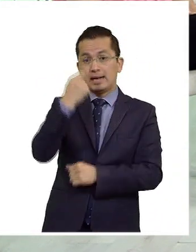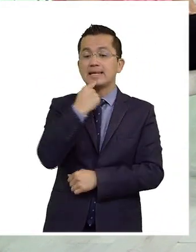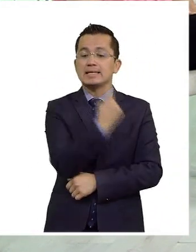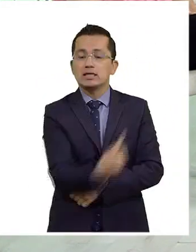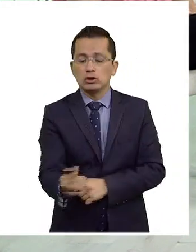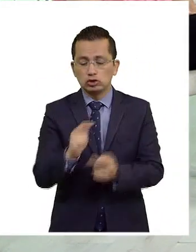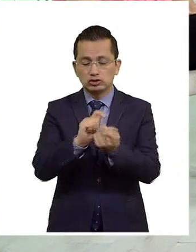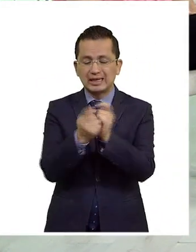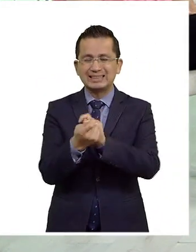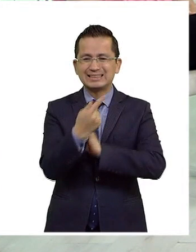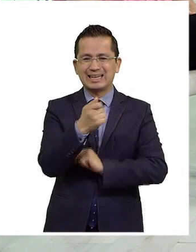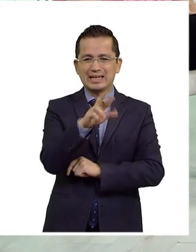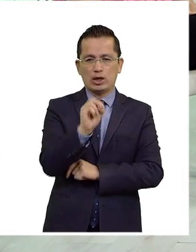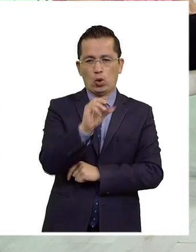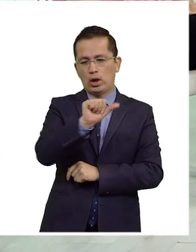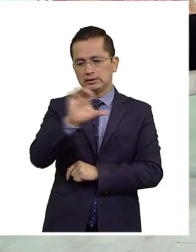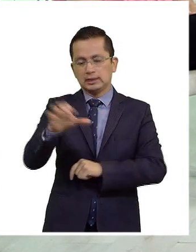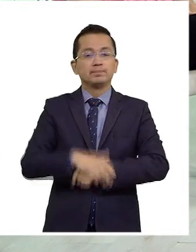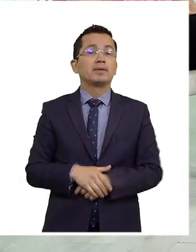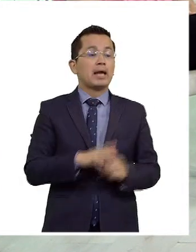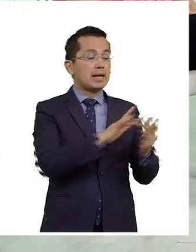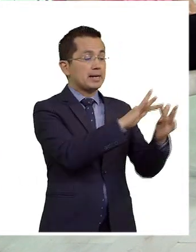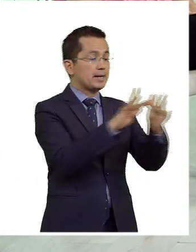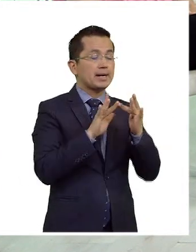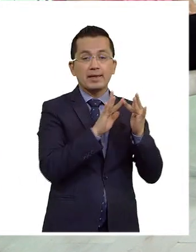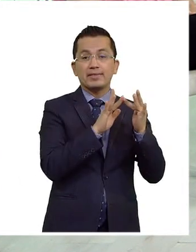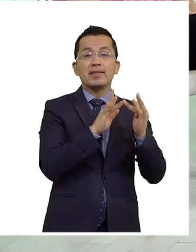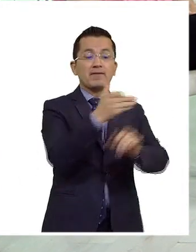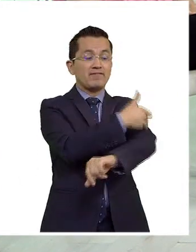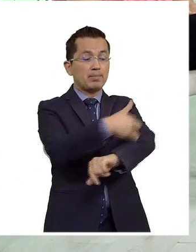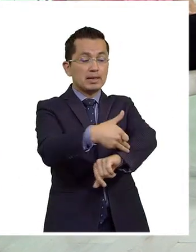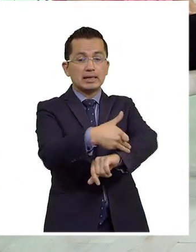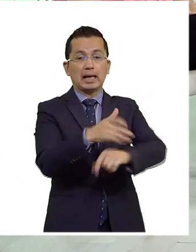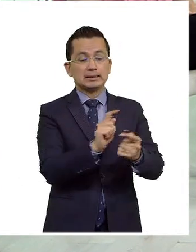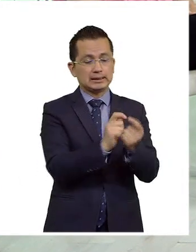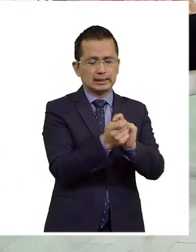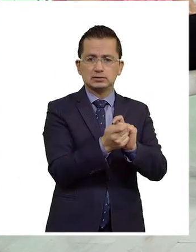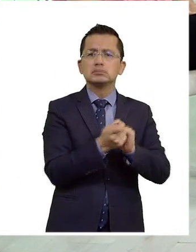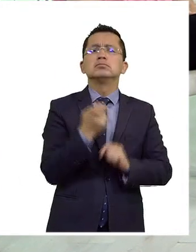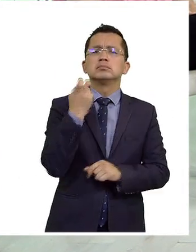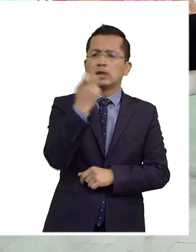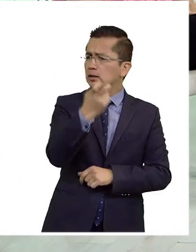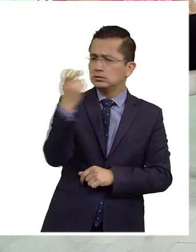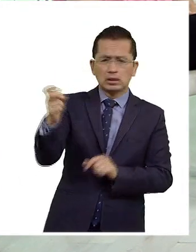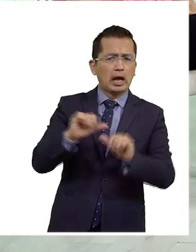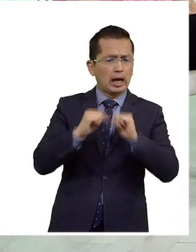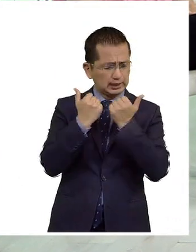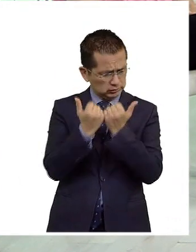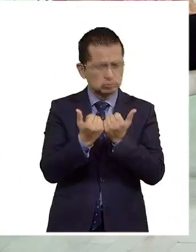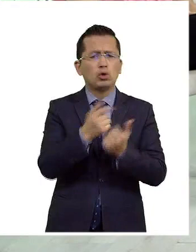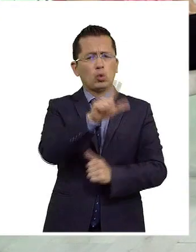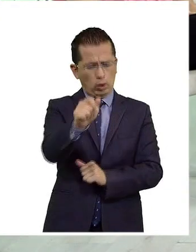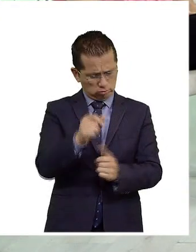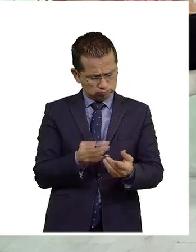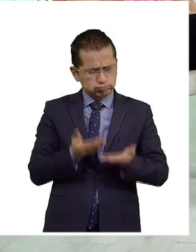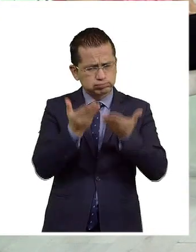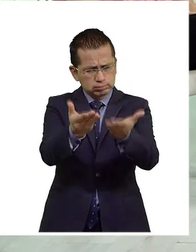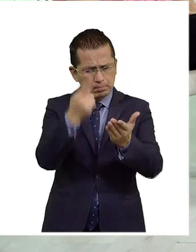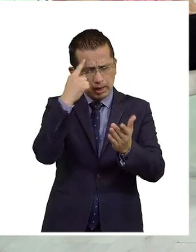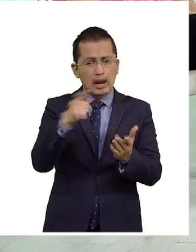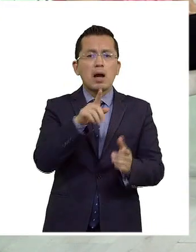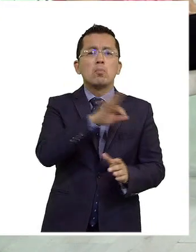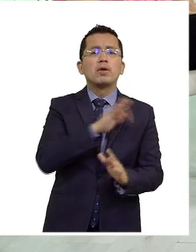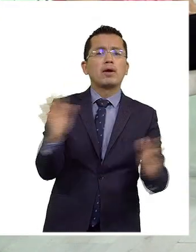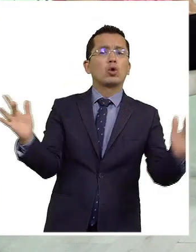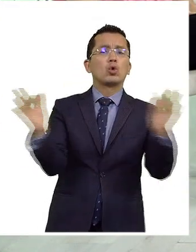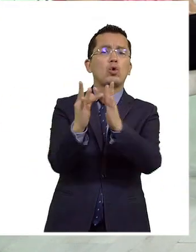AC, y la Red de Infancias Trans, de Familias Trans. Por supuesto, compartiremos los datos para que puedan acercarse a ustedes, porque a